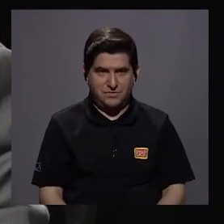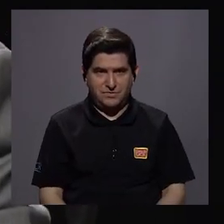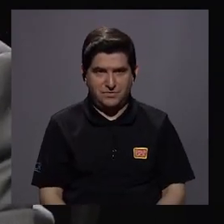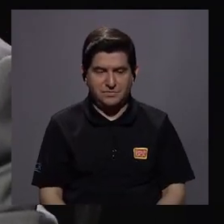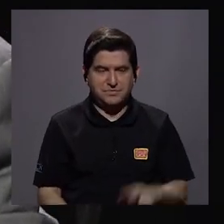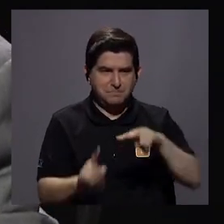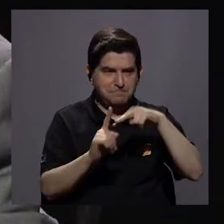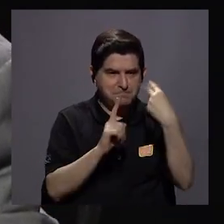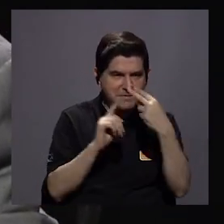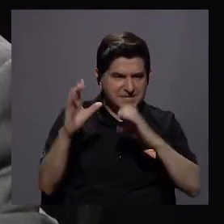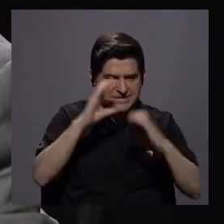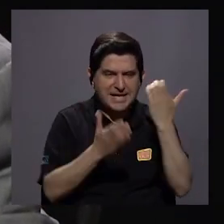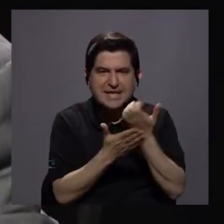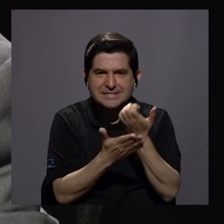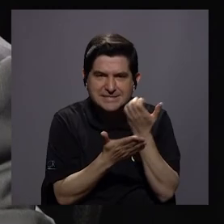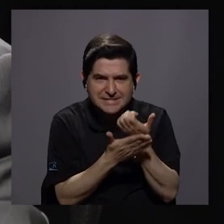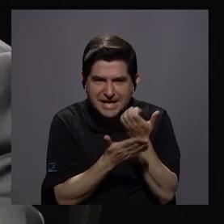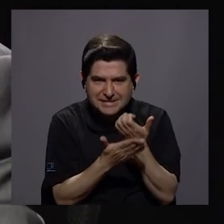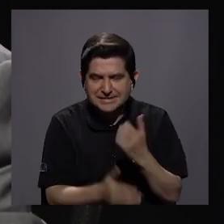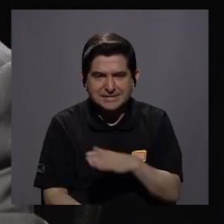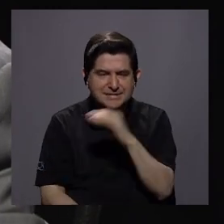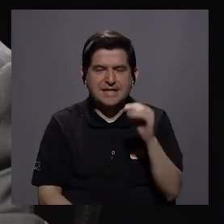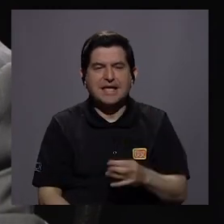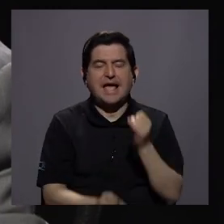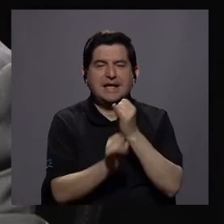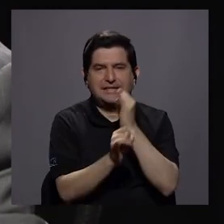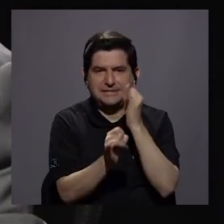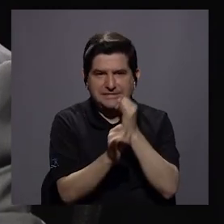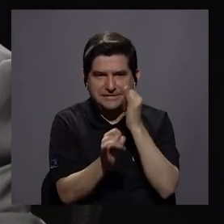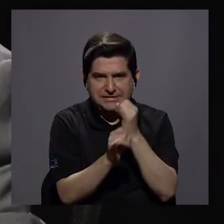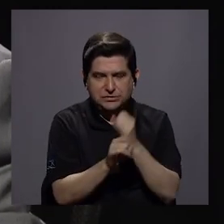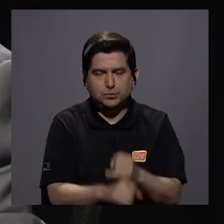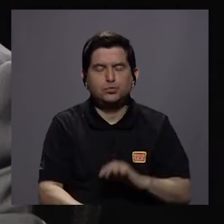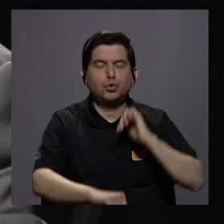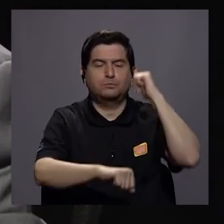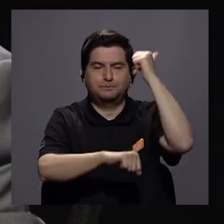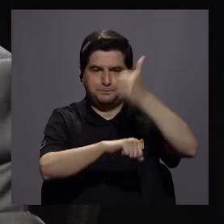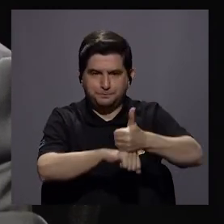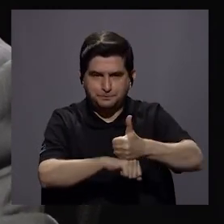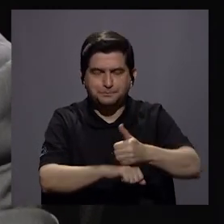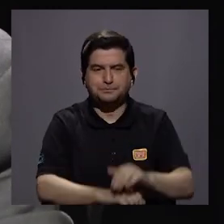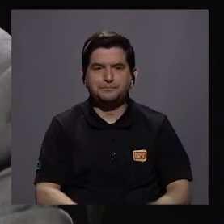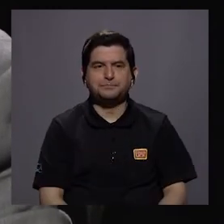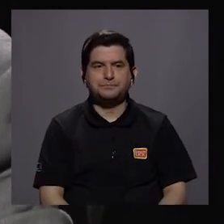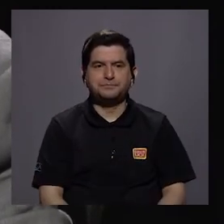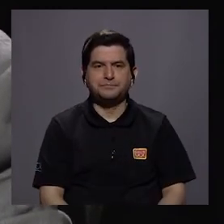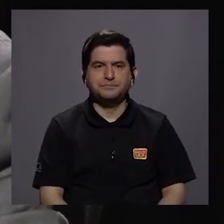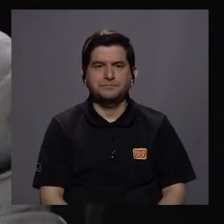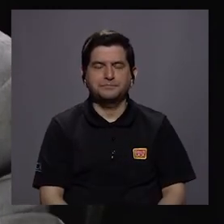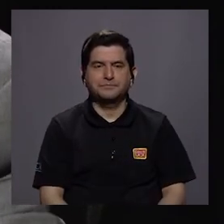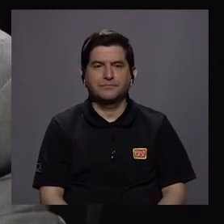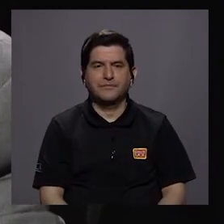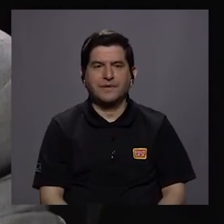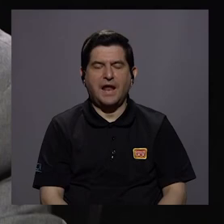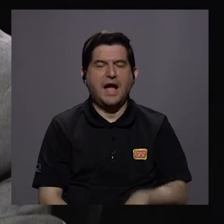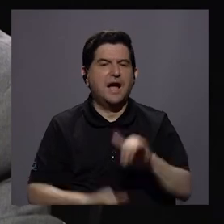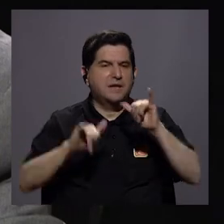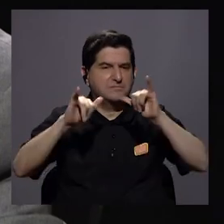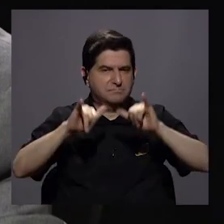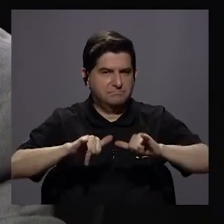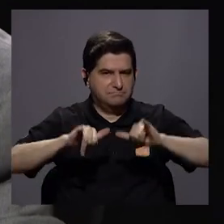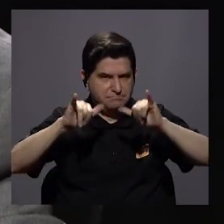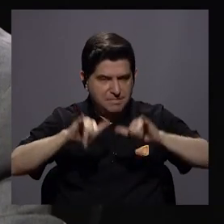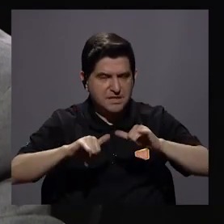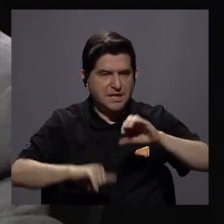Nosotros, digamos, desde el punto de vista de ciencias económicas y desde el instituto, lo que se establece es más bien, digamos,